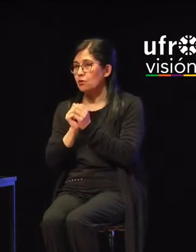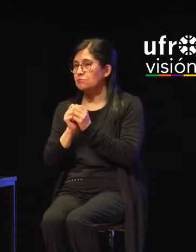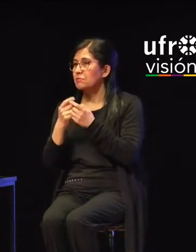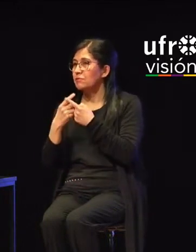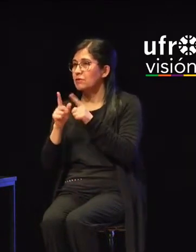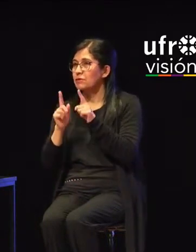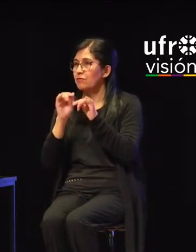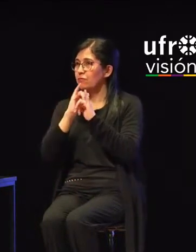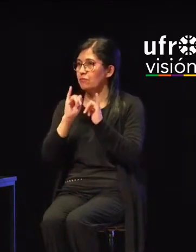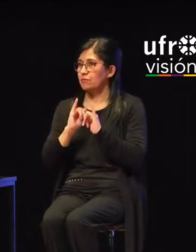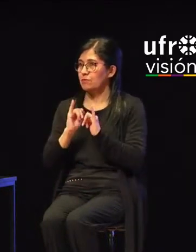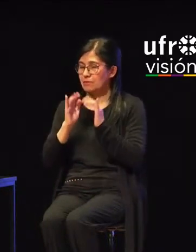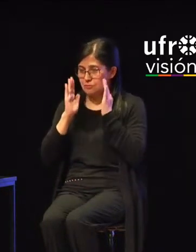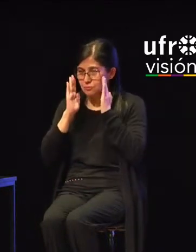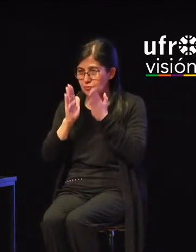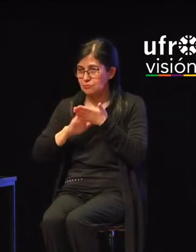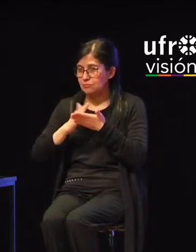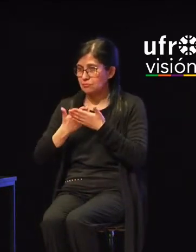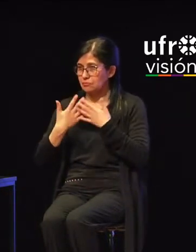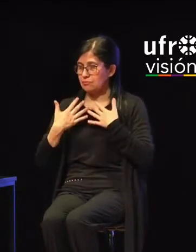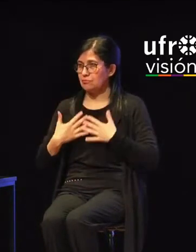salud,